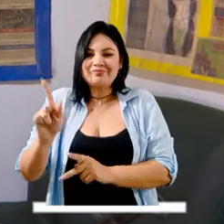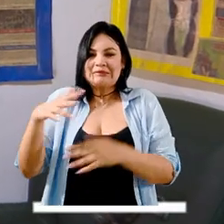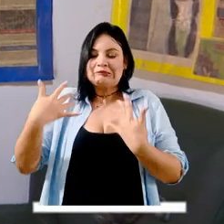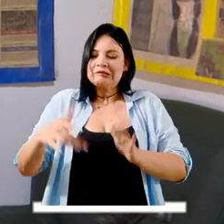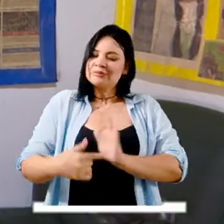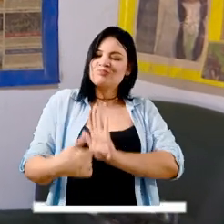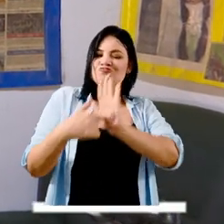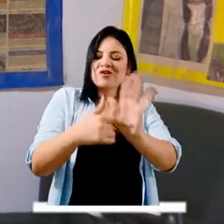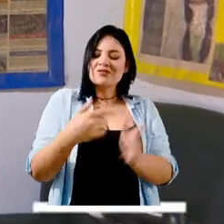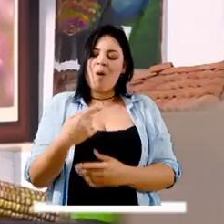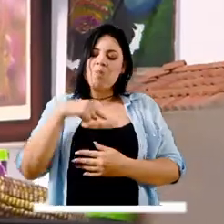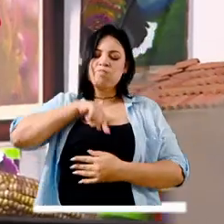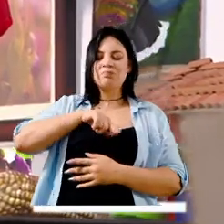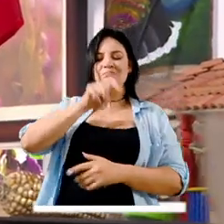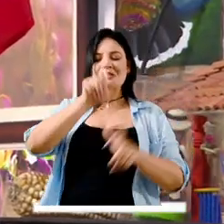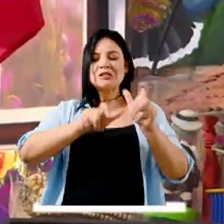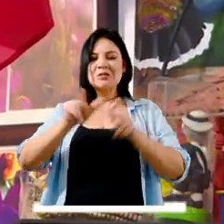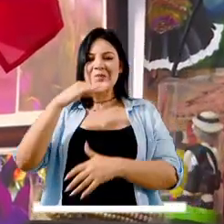de lo que somos la gente de Medellín.